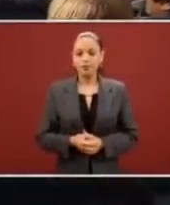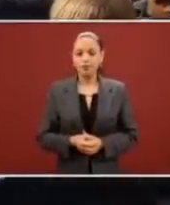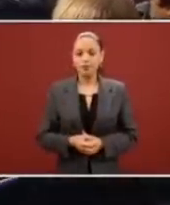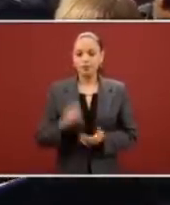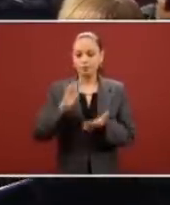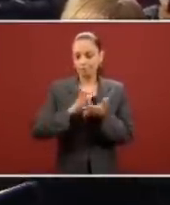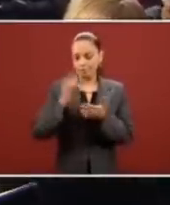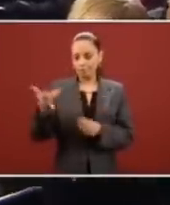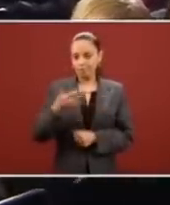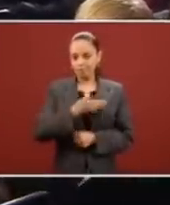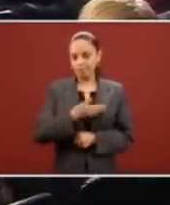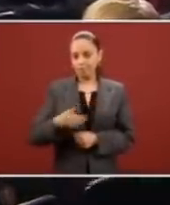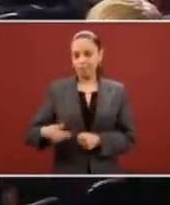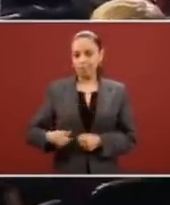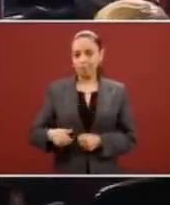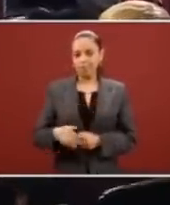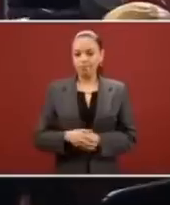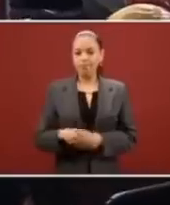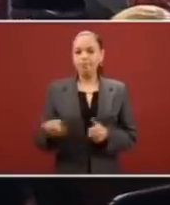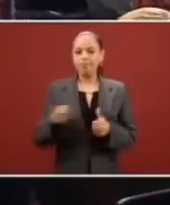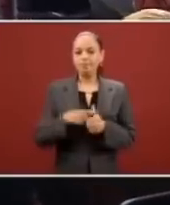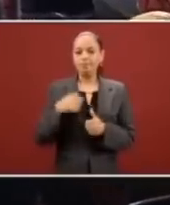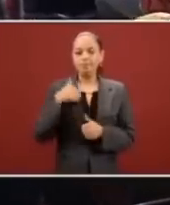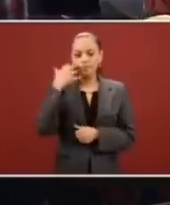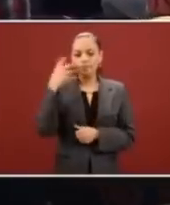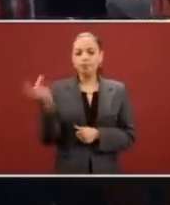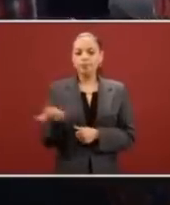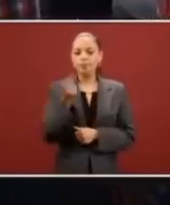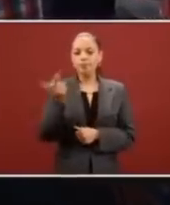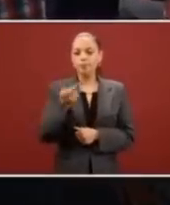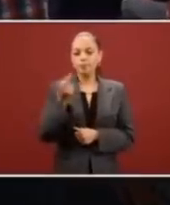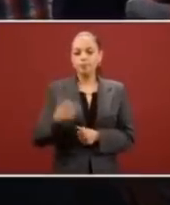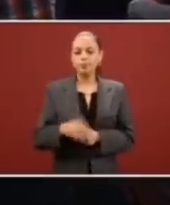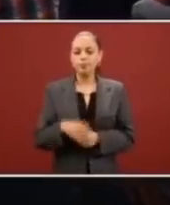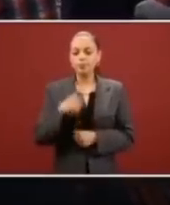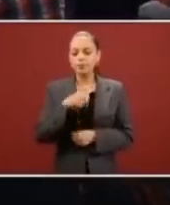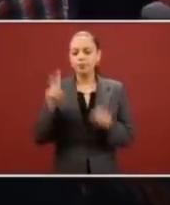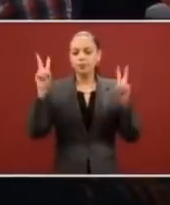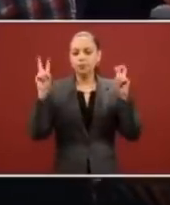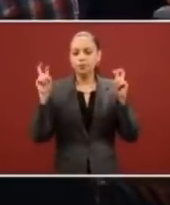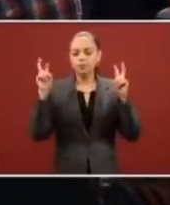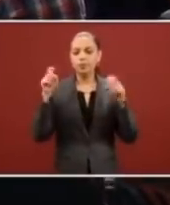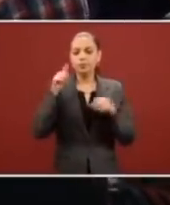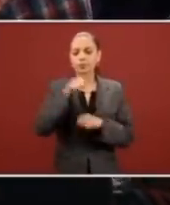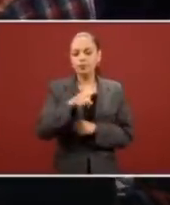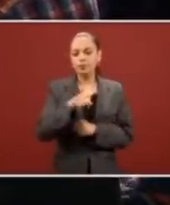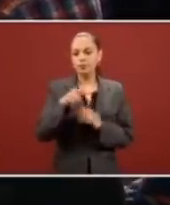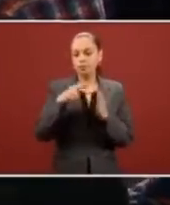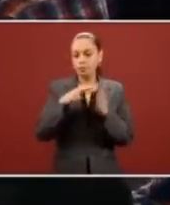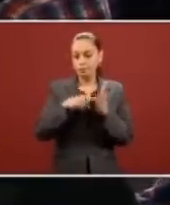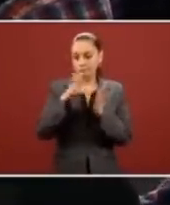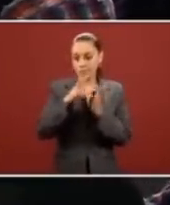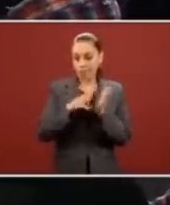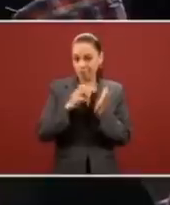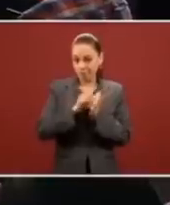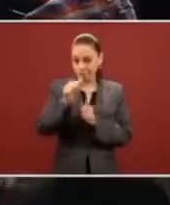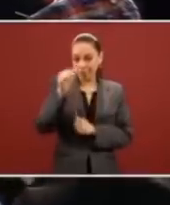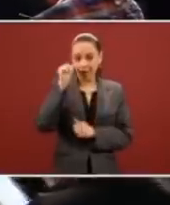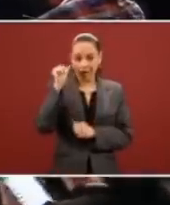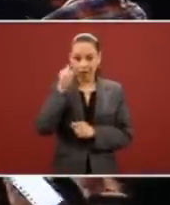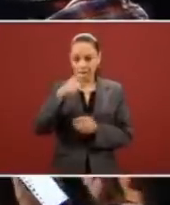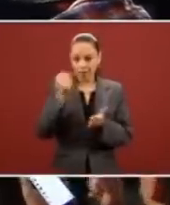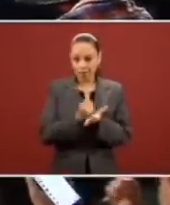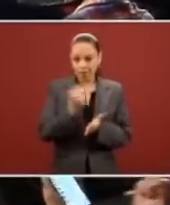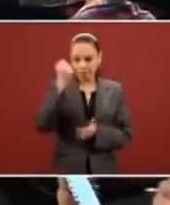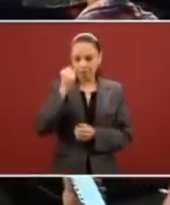Gracias, presidente. Primero para preguntarle, en el tema de la reforma constitucional que se aprobó ayer el diputado Muñoz Ledo